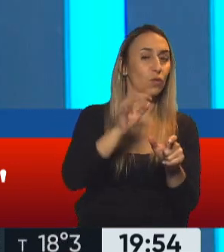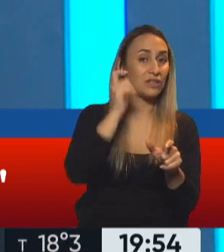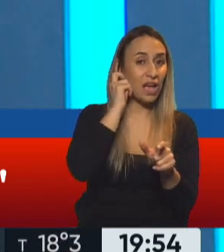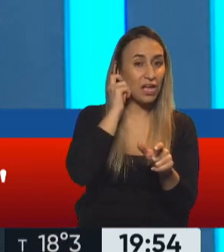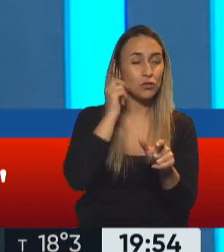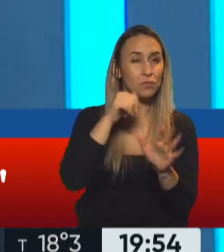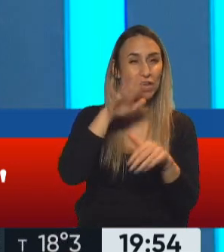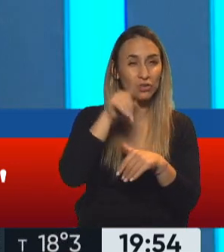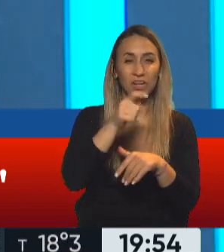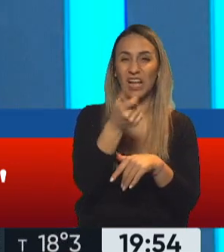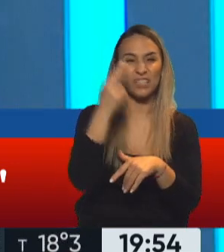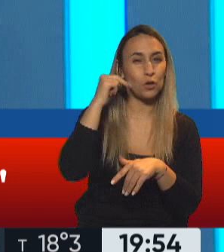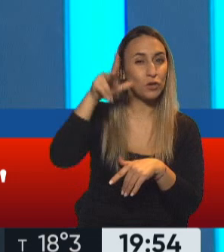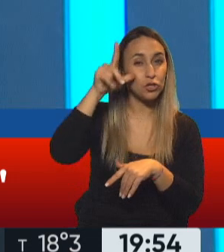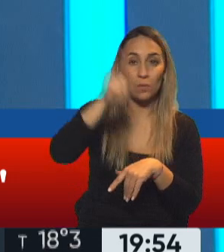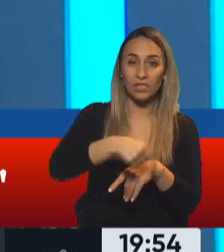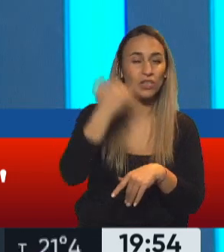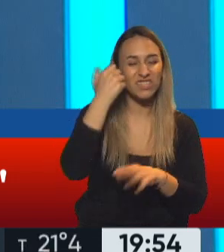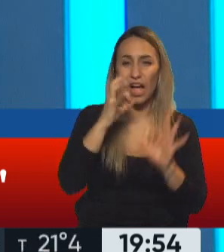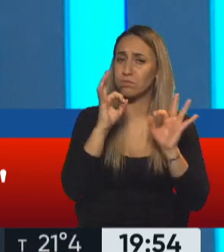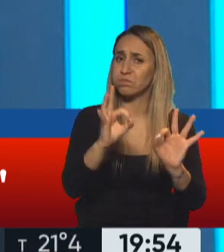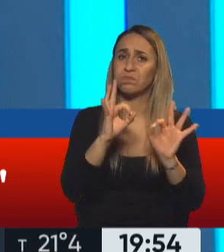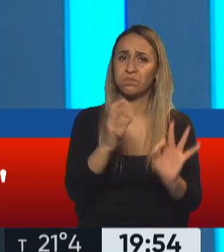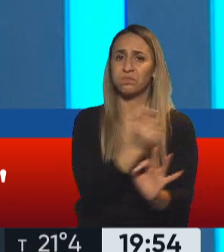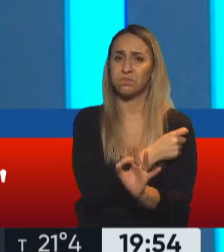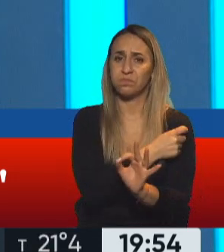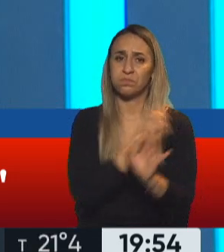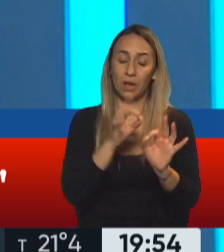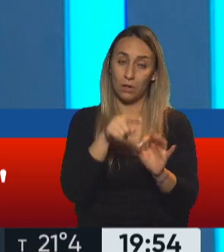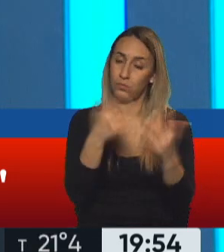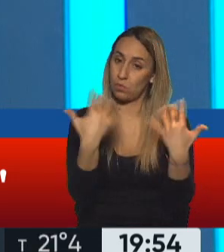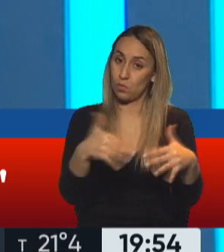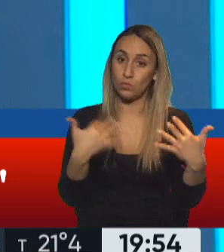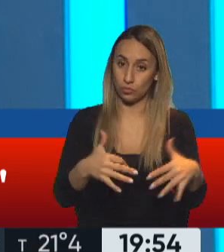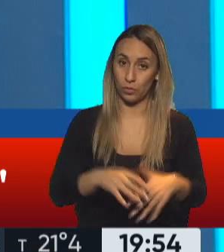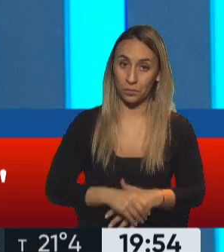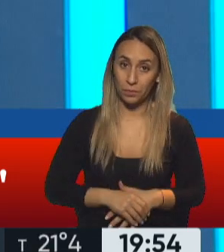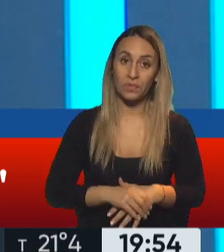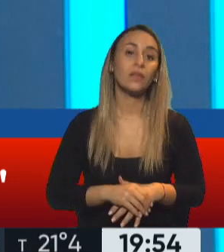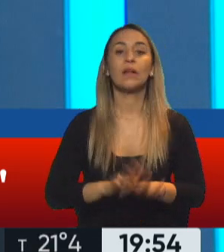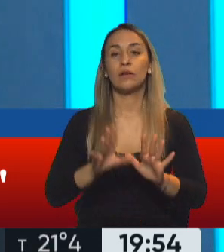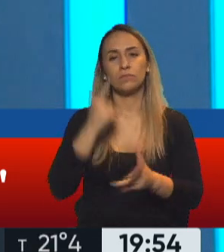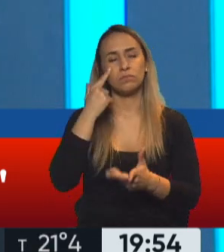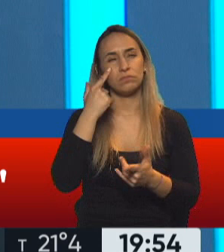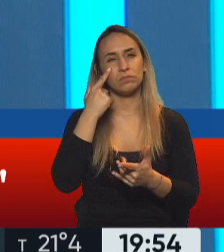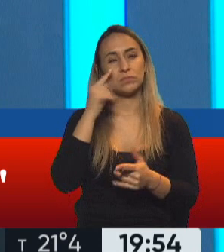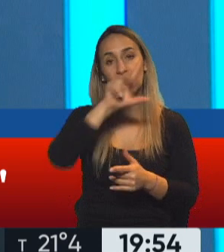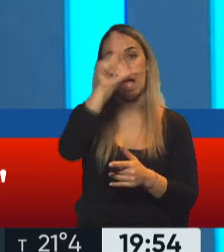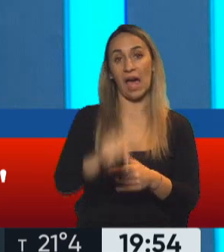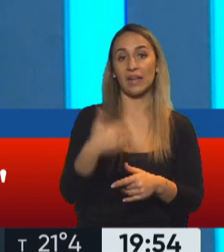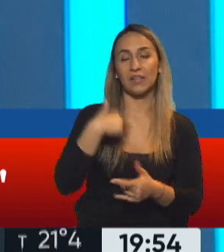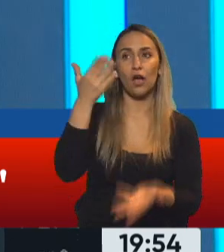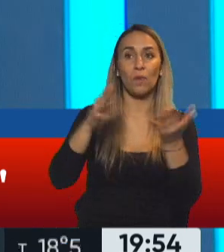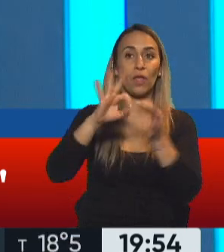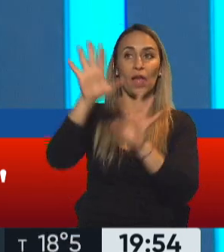años, tenemos un 98% de la población vacunada. Eso es muy potente. Un número buenísimo. Quizás si lo vemos Argentina comparado con otros países del mundo, con